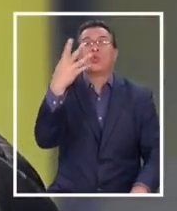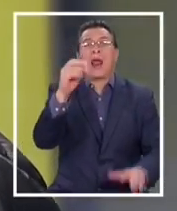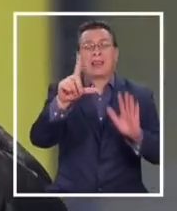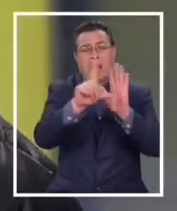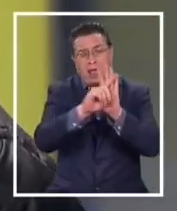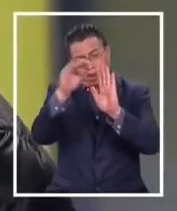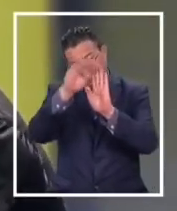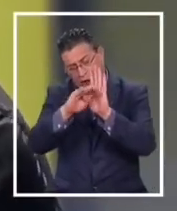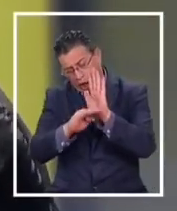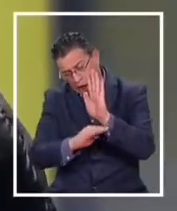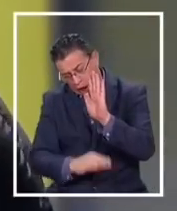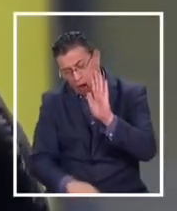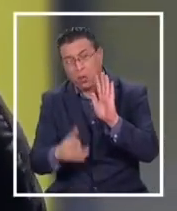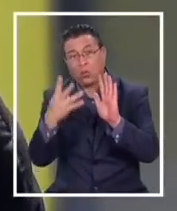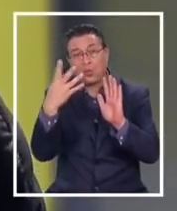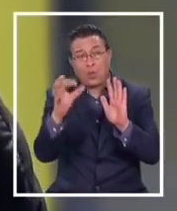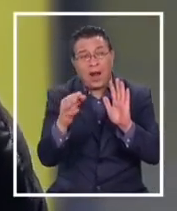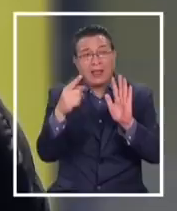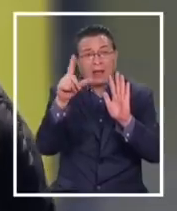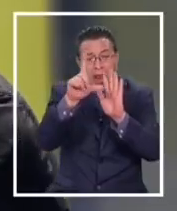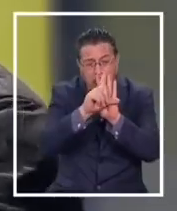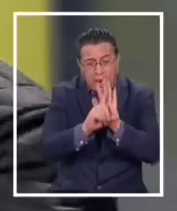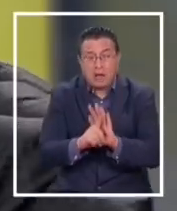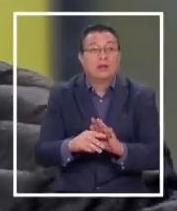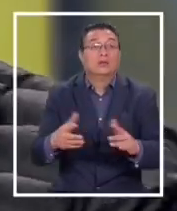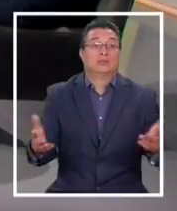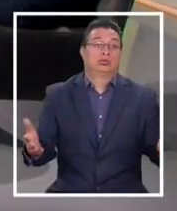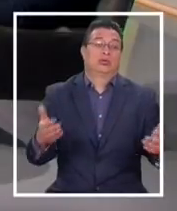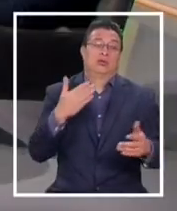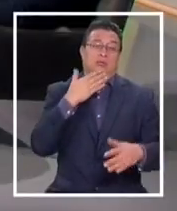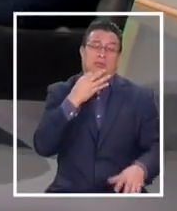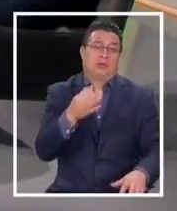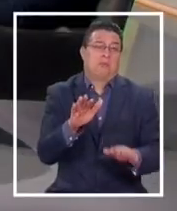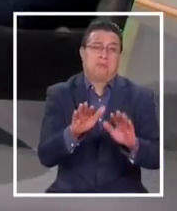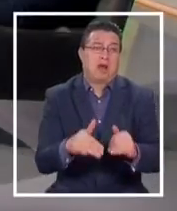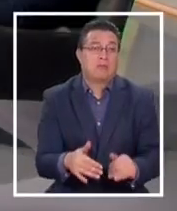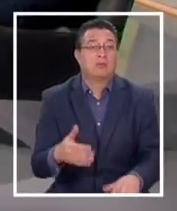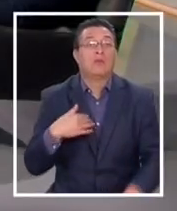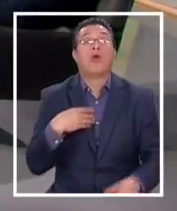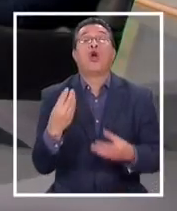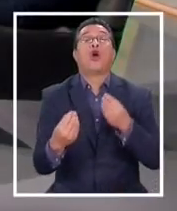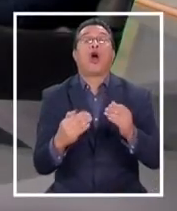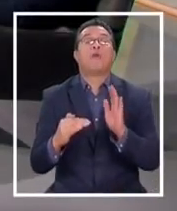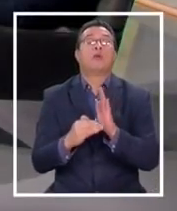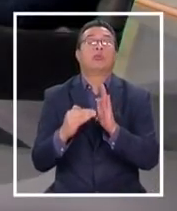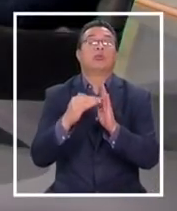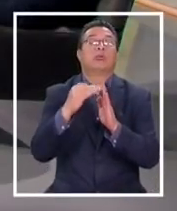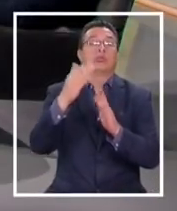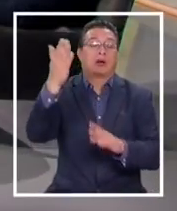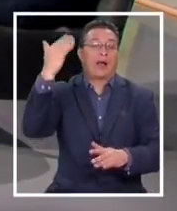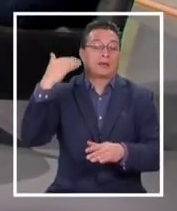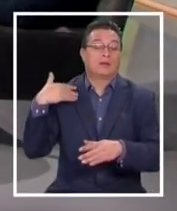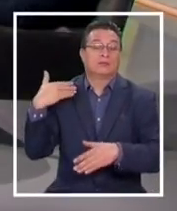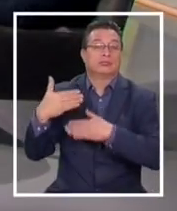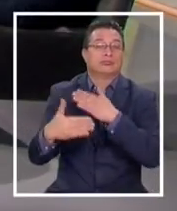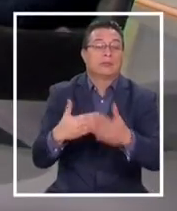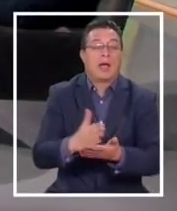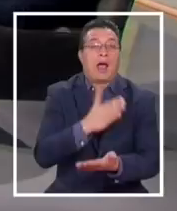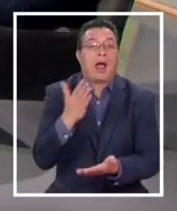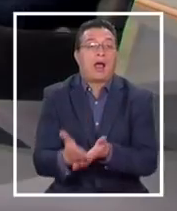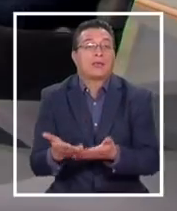más. 40 leyes ya, más. Yo Natalia quiero González. Preguntar una cosa. ¿Y cómo ha venido el crecimiento de nuestro país desde esa década hasta ahora?